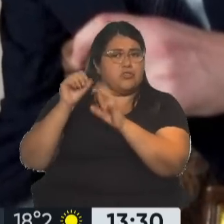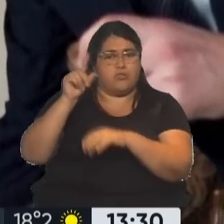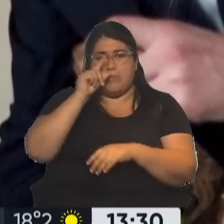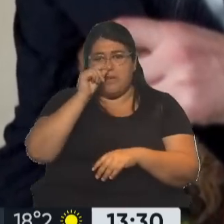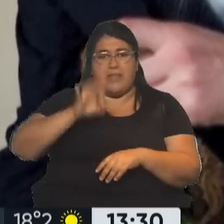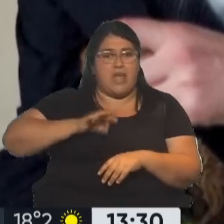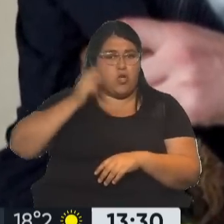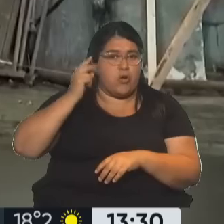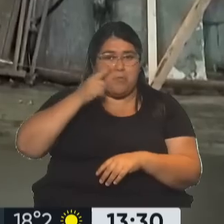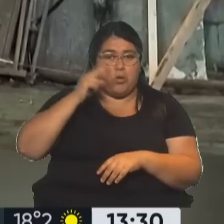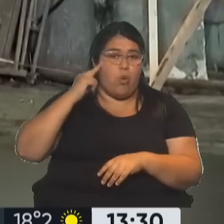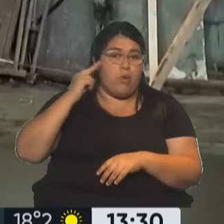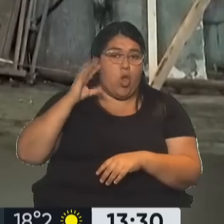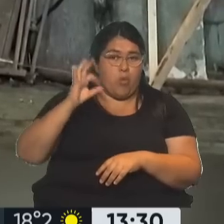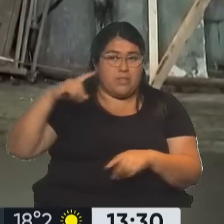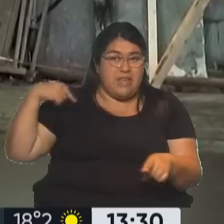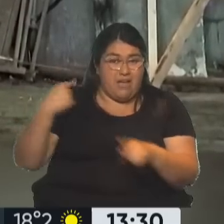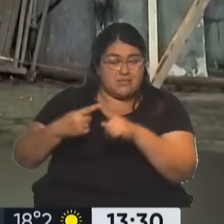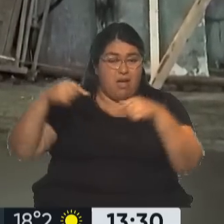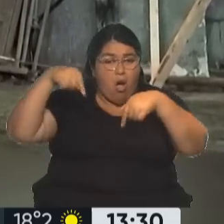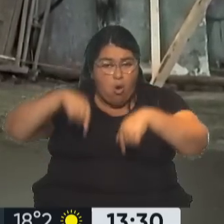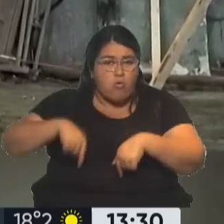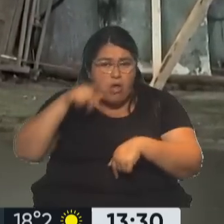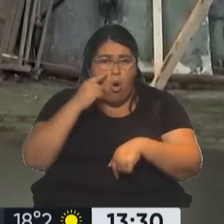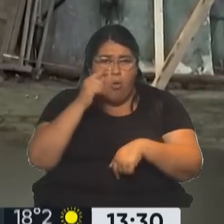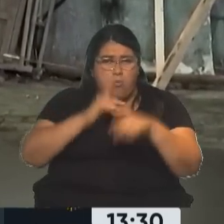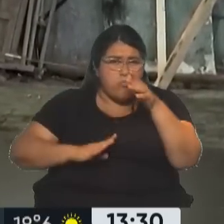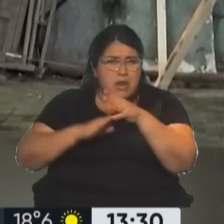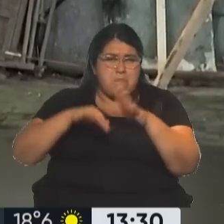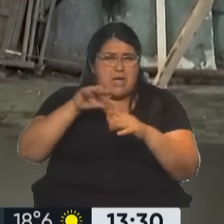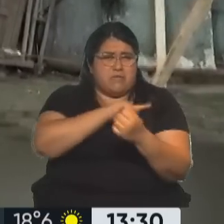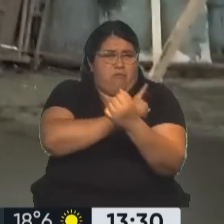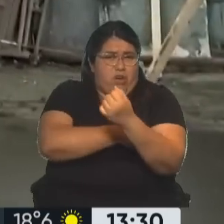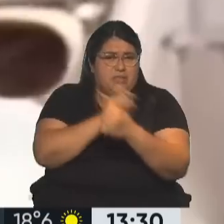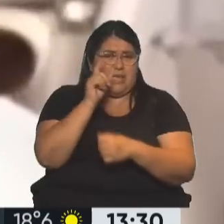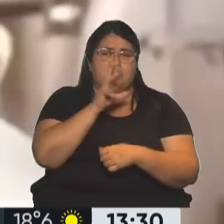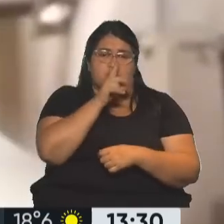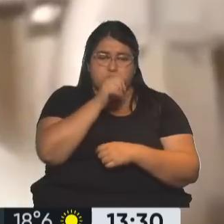los 90, quien con el tiempo se convirtió en uno de los hombres más poderosos de Rusia.